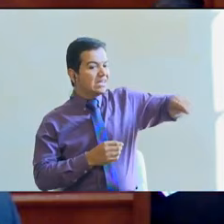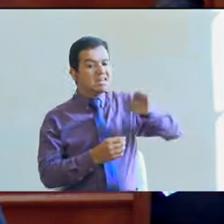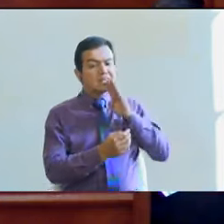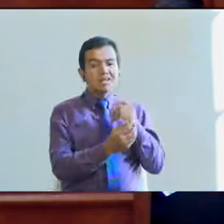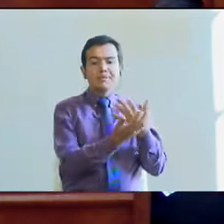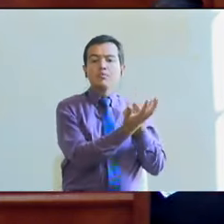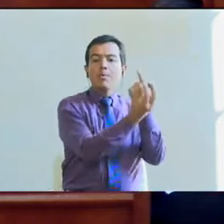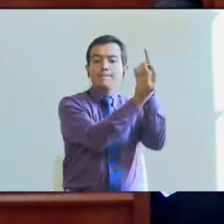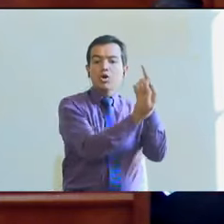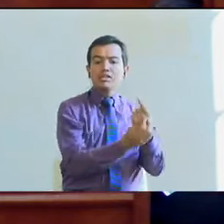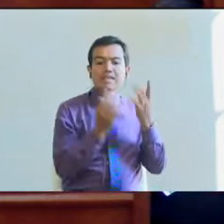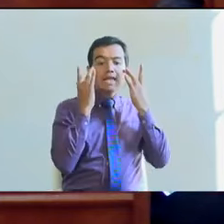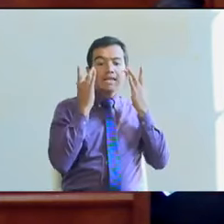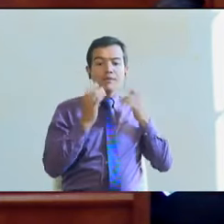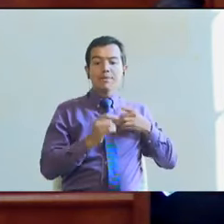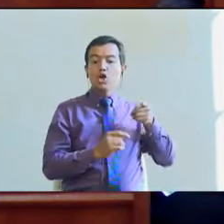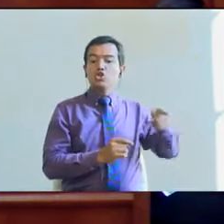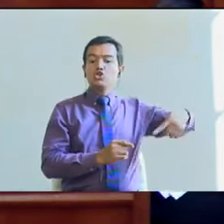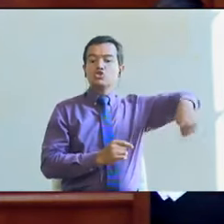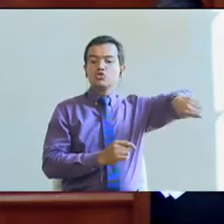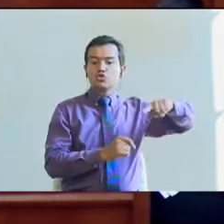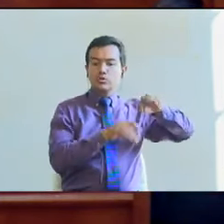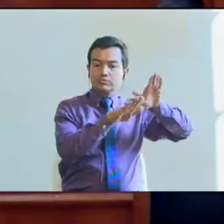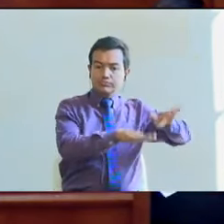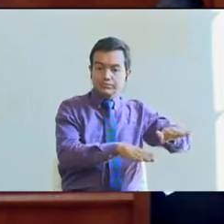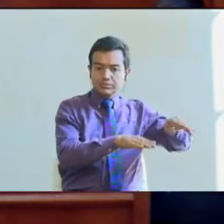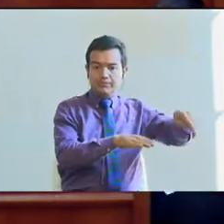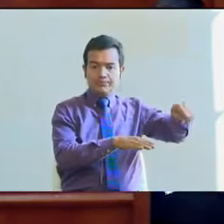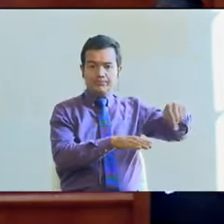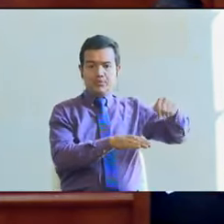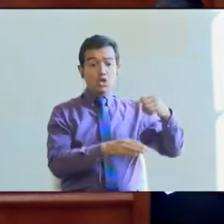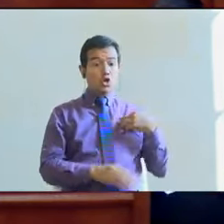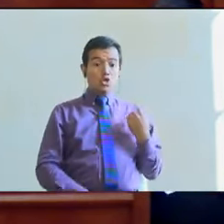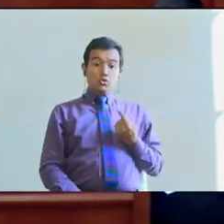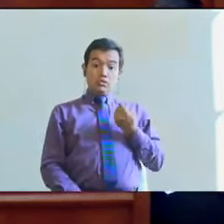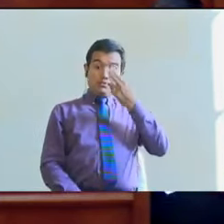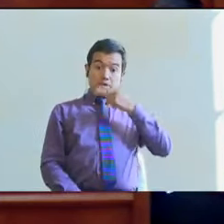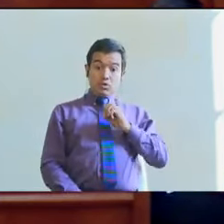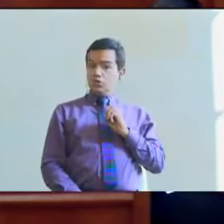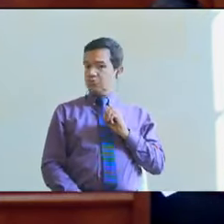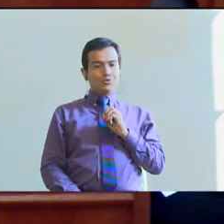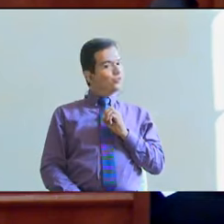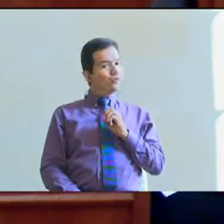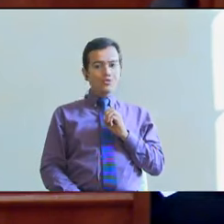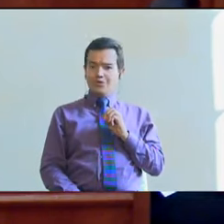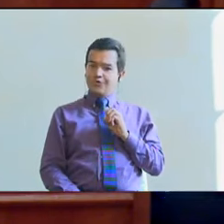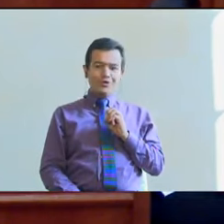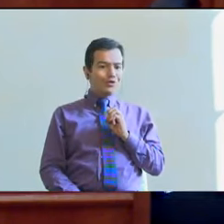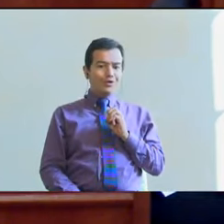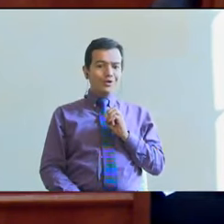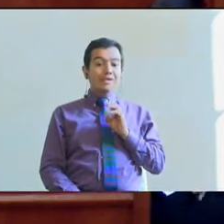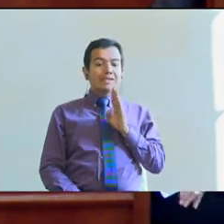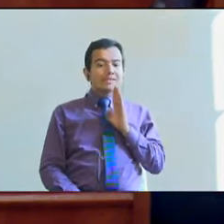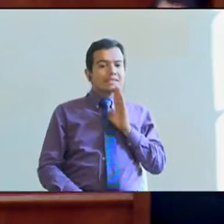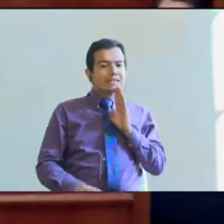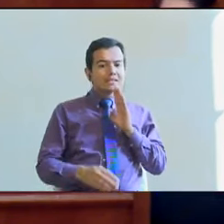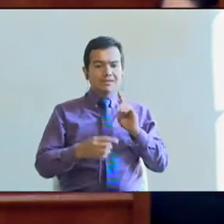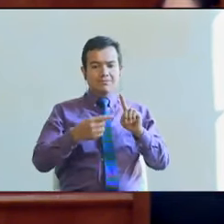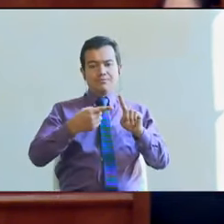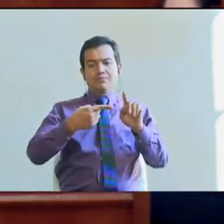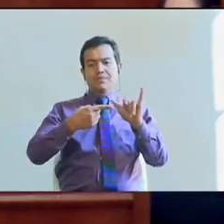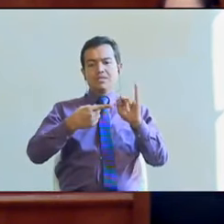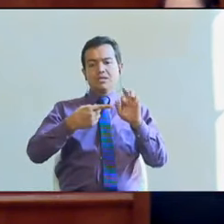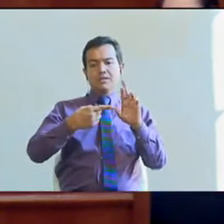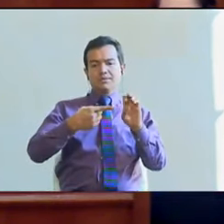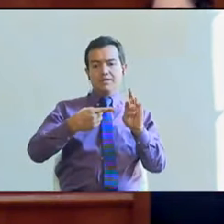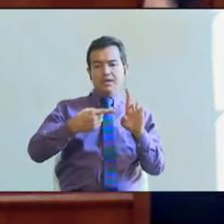parlamentaria de todos nuestros diputados no solamente de mi hijo sino también de Gilbert caro